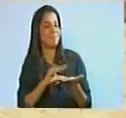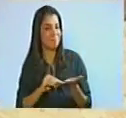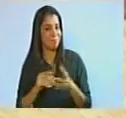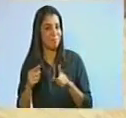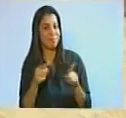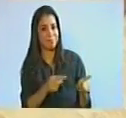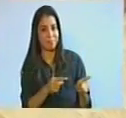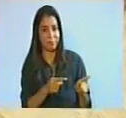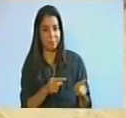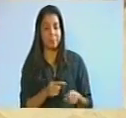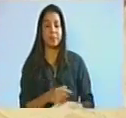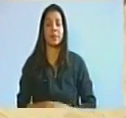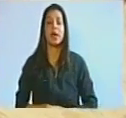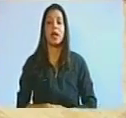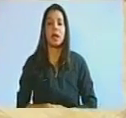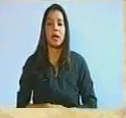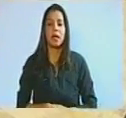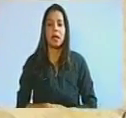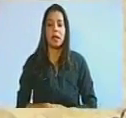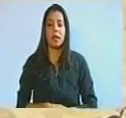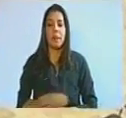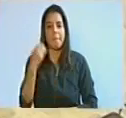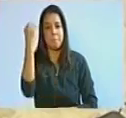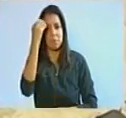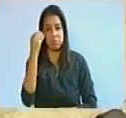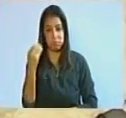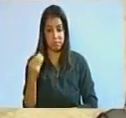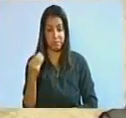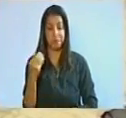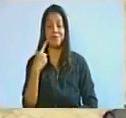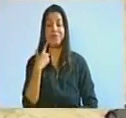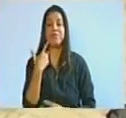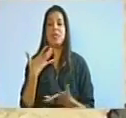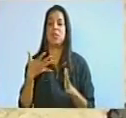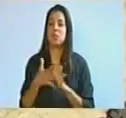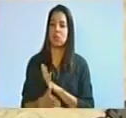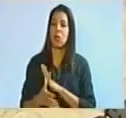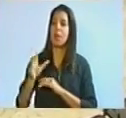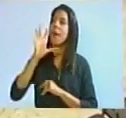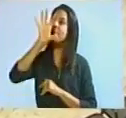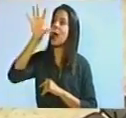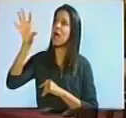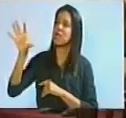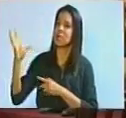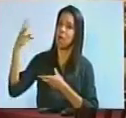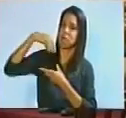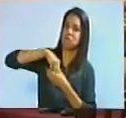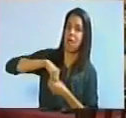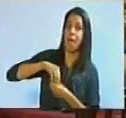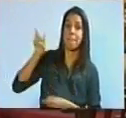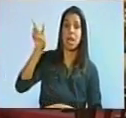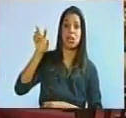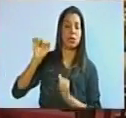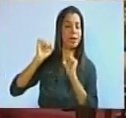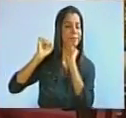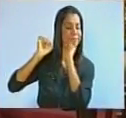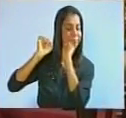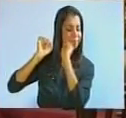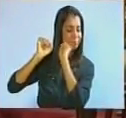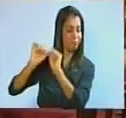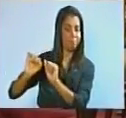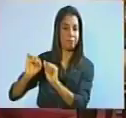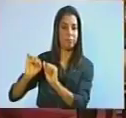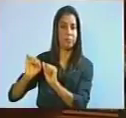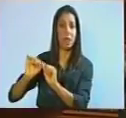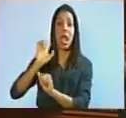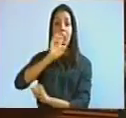libertador, considerando que la intervención en asuntos internos de la República Bolivariana de Venezuela por